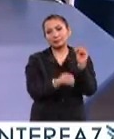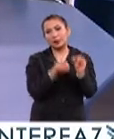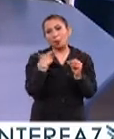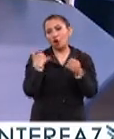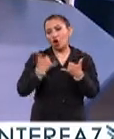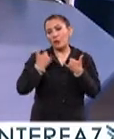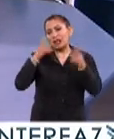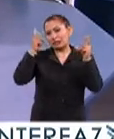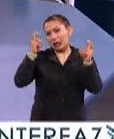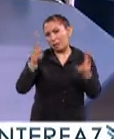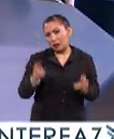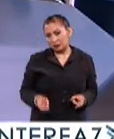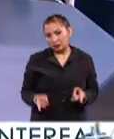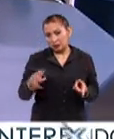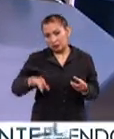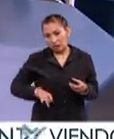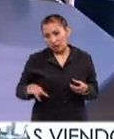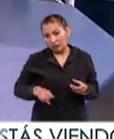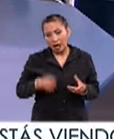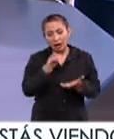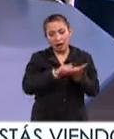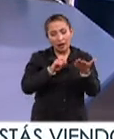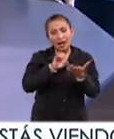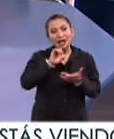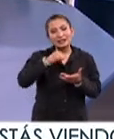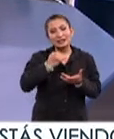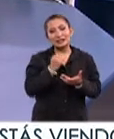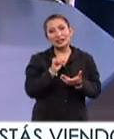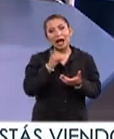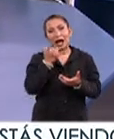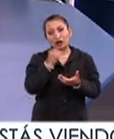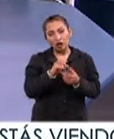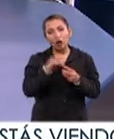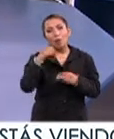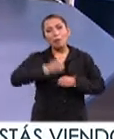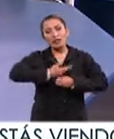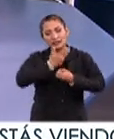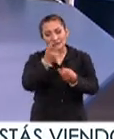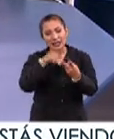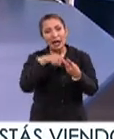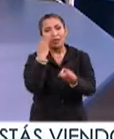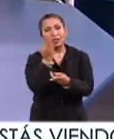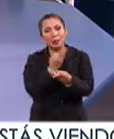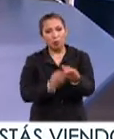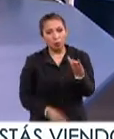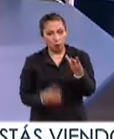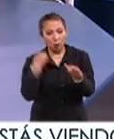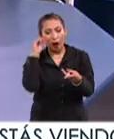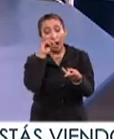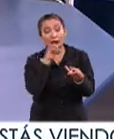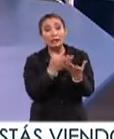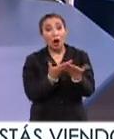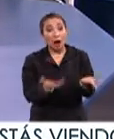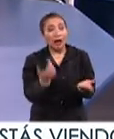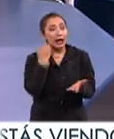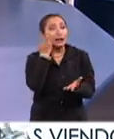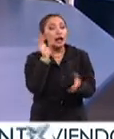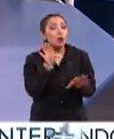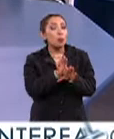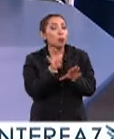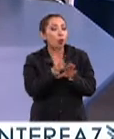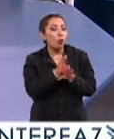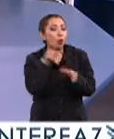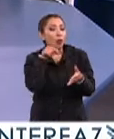cuestiones de jóvenes. Es de ensayo, es de poesía, hay dibujo, y lo que se quiere ahora